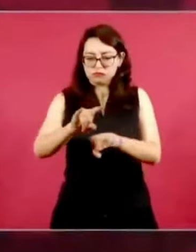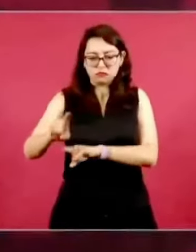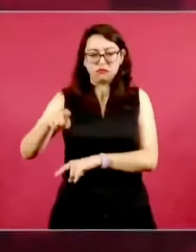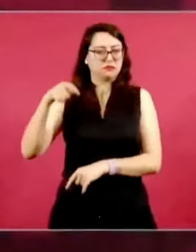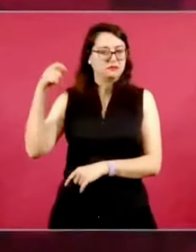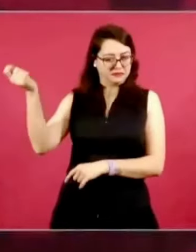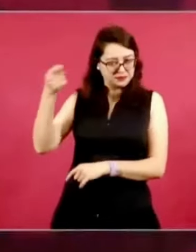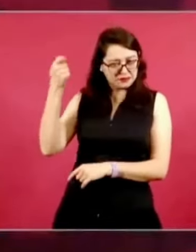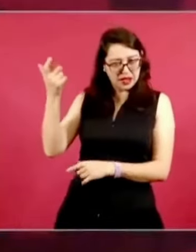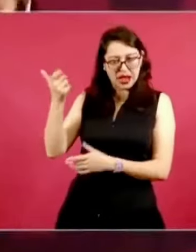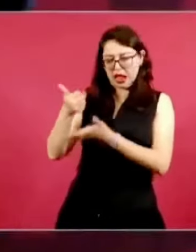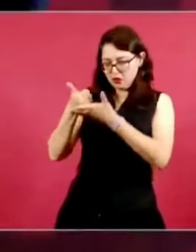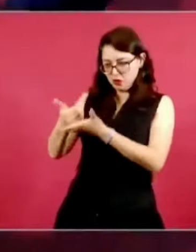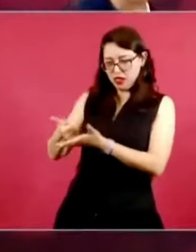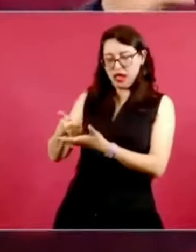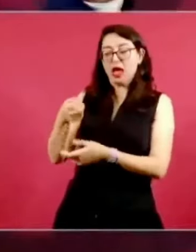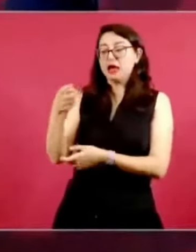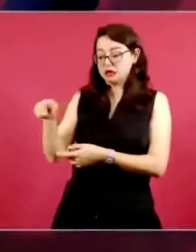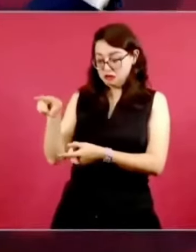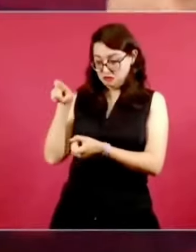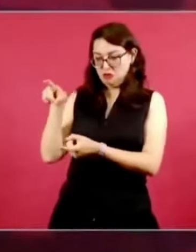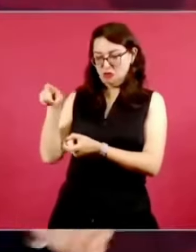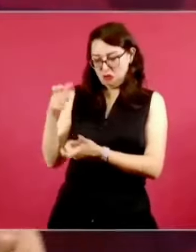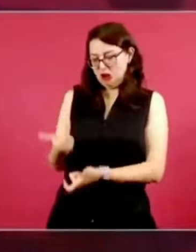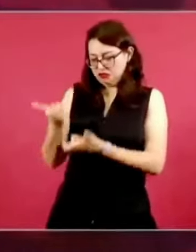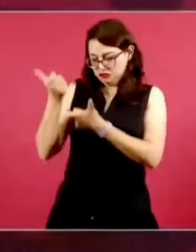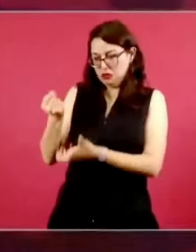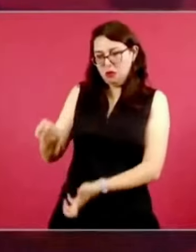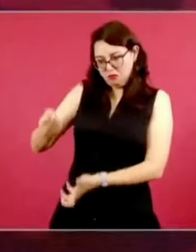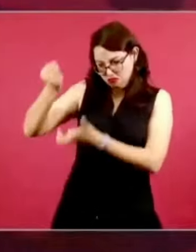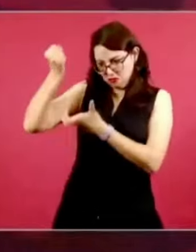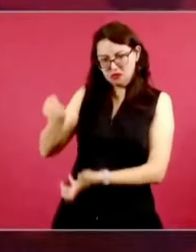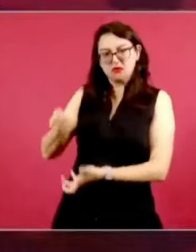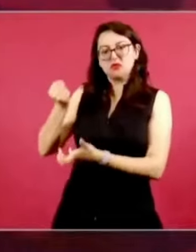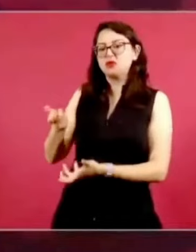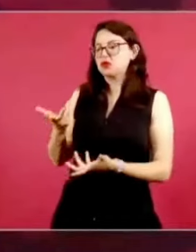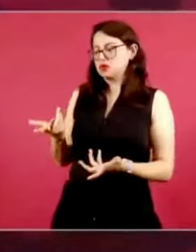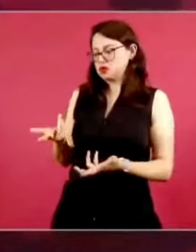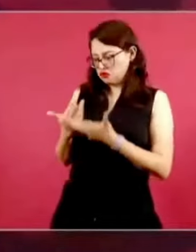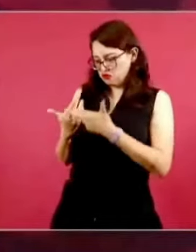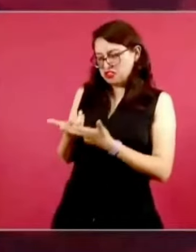viene con eso se resolvió el problema mucha